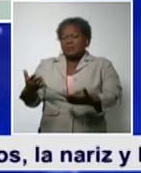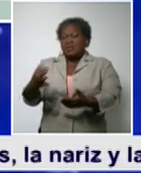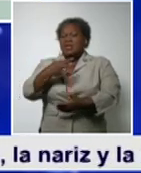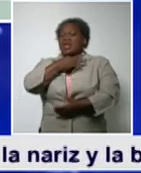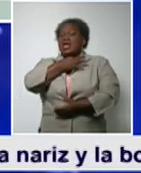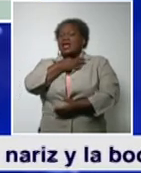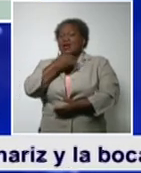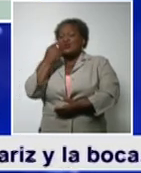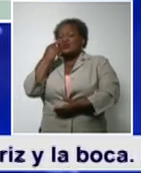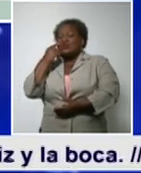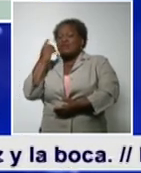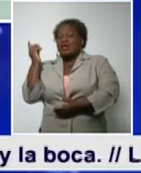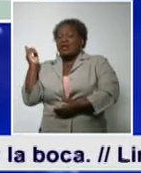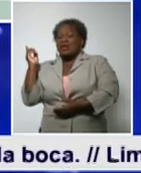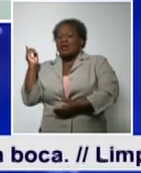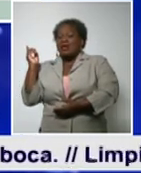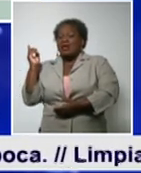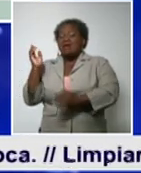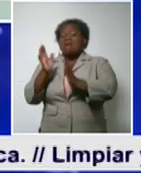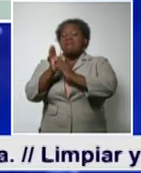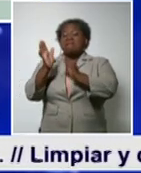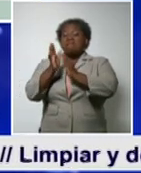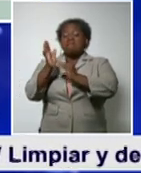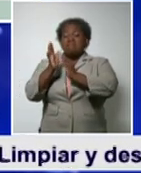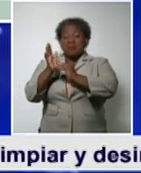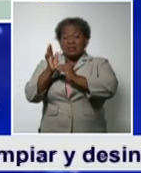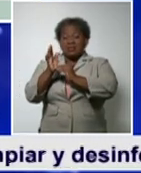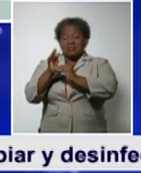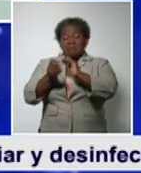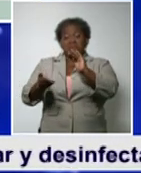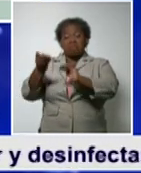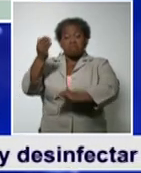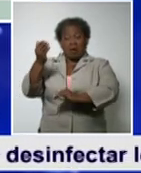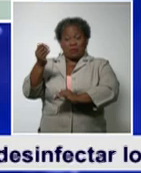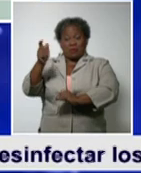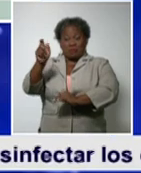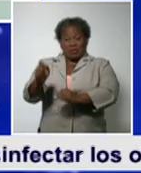lado, el mes de mayor número de casos, fueron